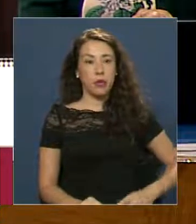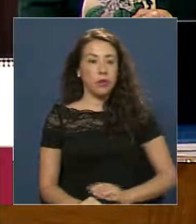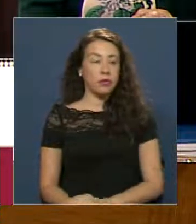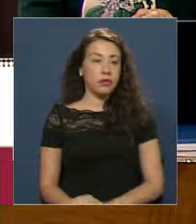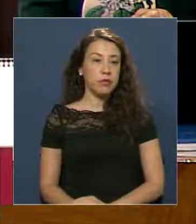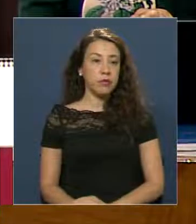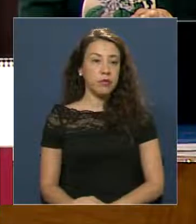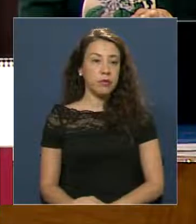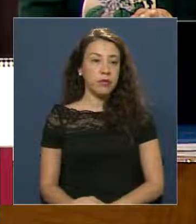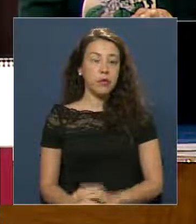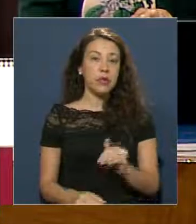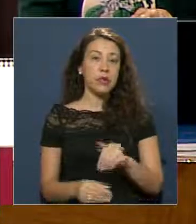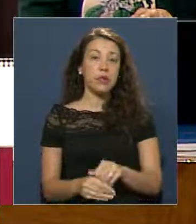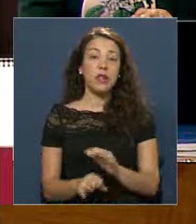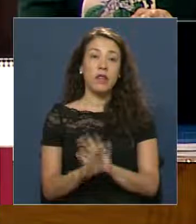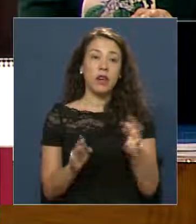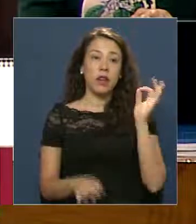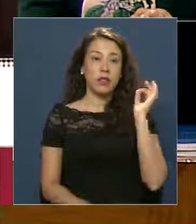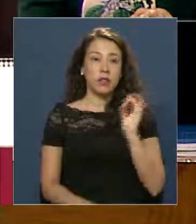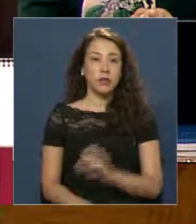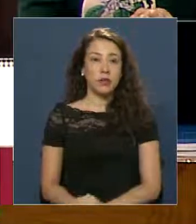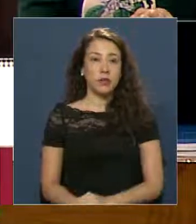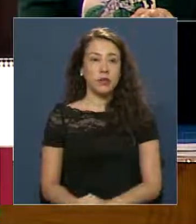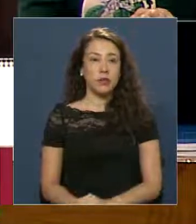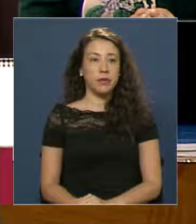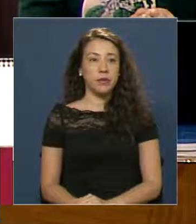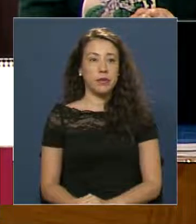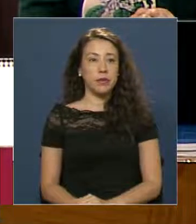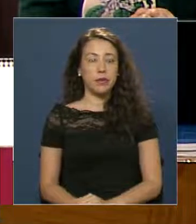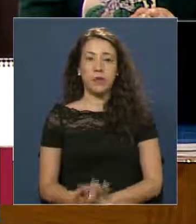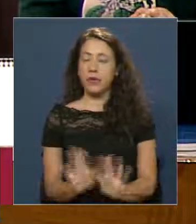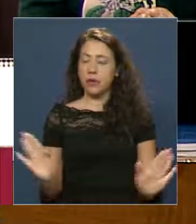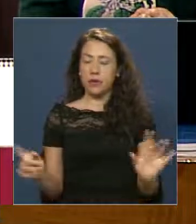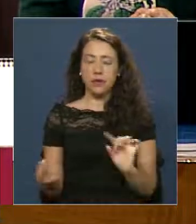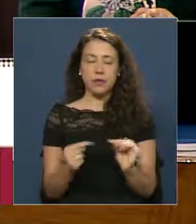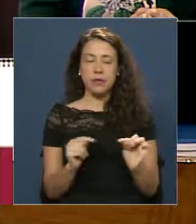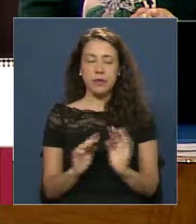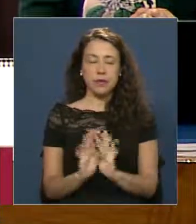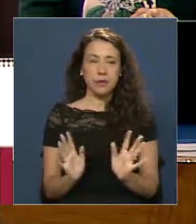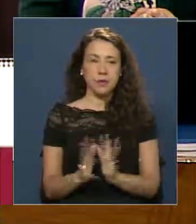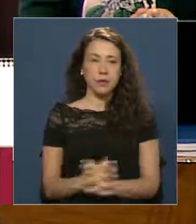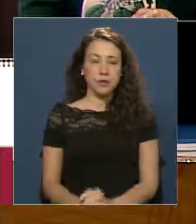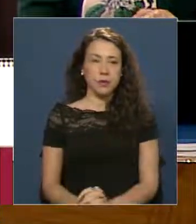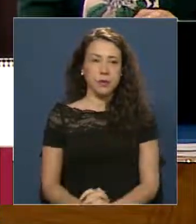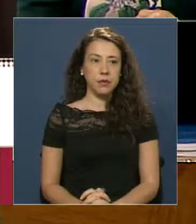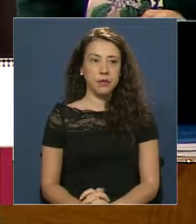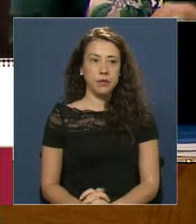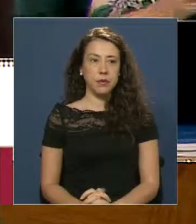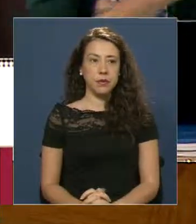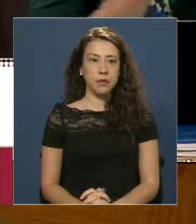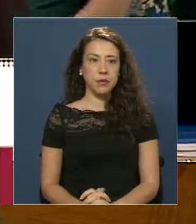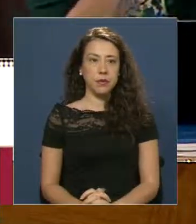punto, y se votará al final de la sesión. Por favor, cerramos el debate, diputado Jiménez, última palabra.